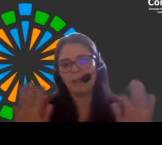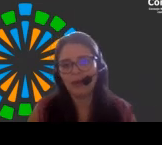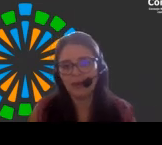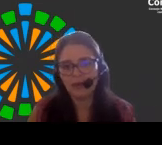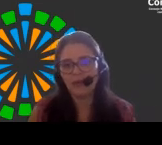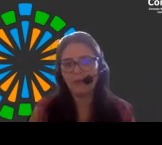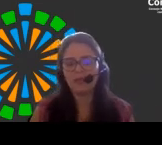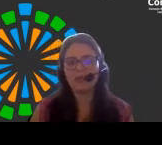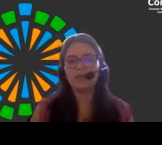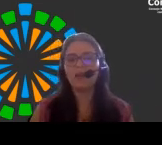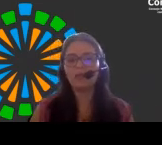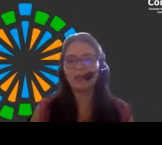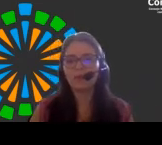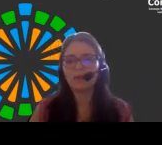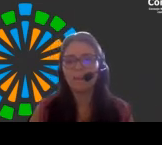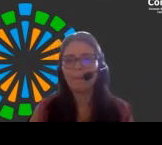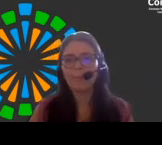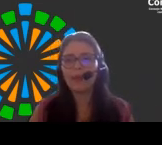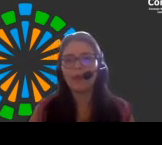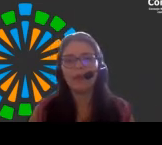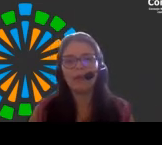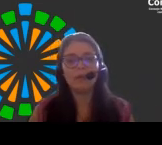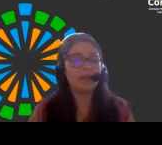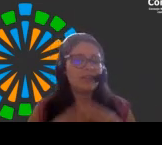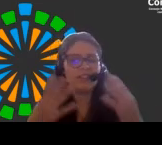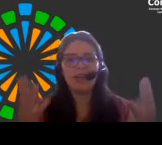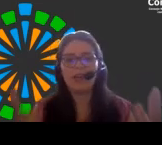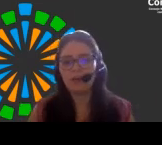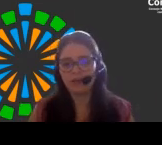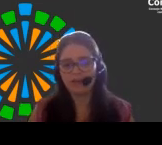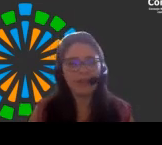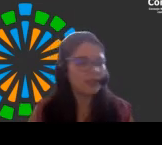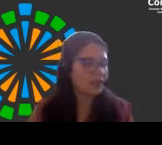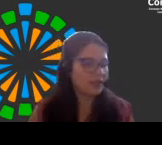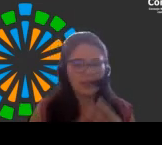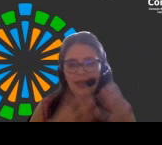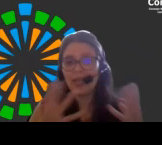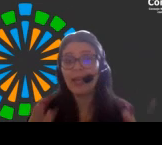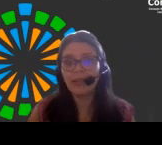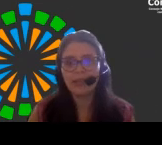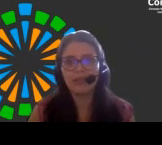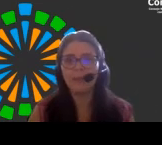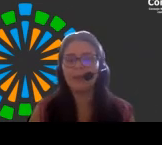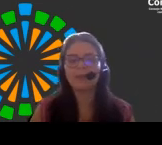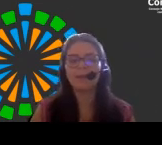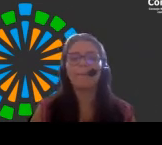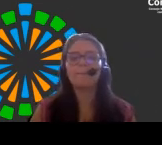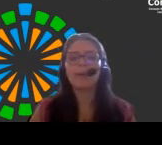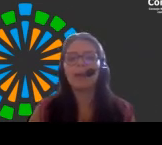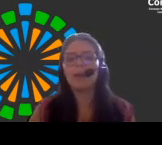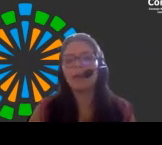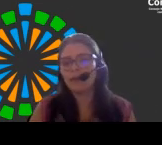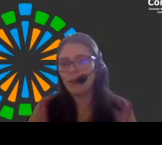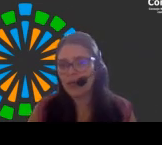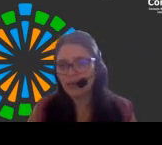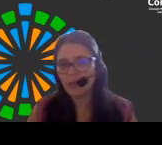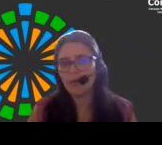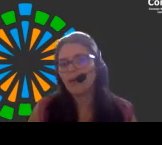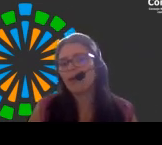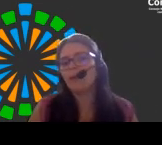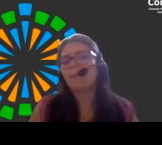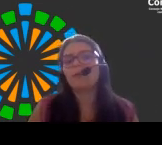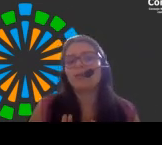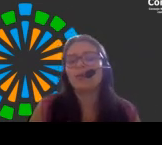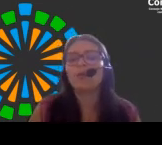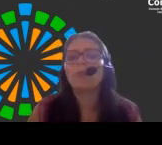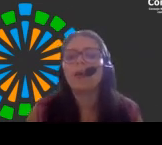básico verdad tú que pide la ley siete mil seiscientos lo que les decía de los afiches de las letras y demás que es